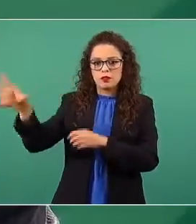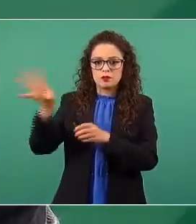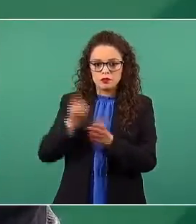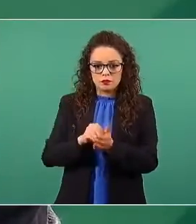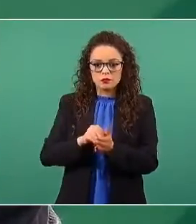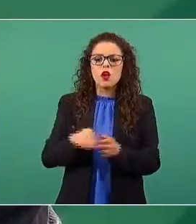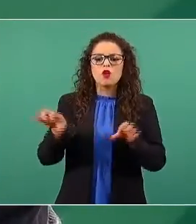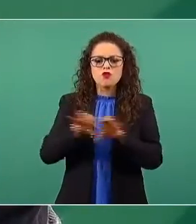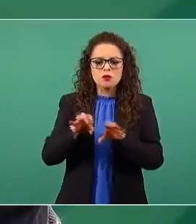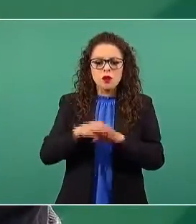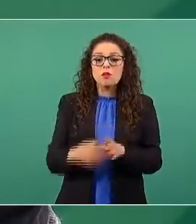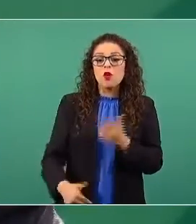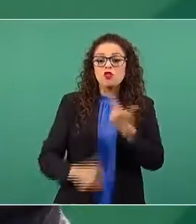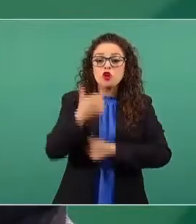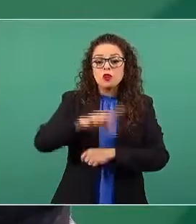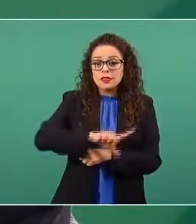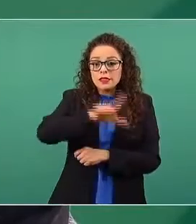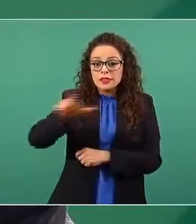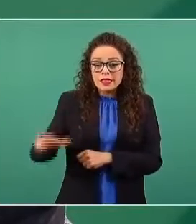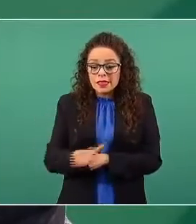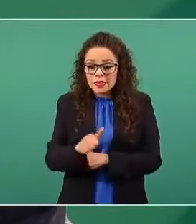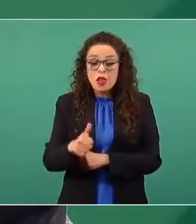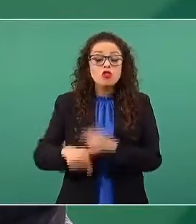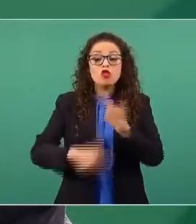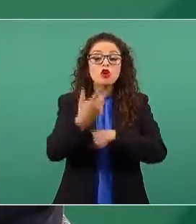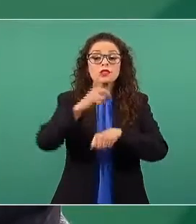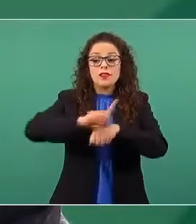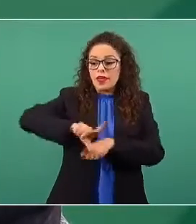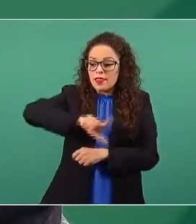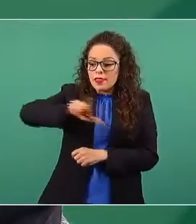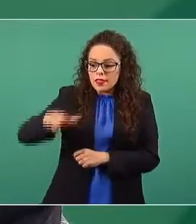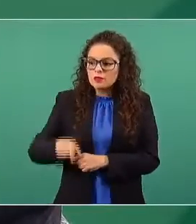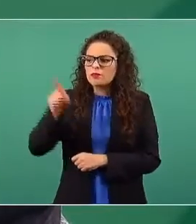oficina. 12 días después. Se dio la tarea de